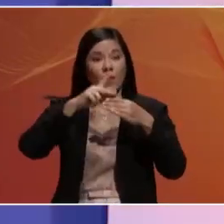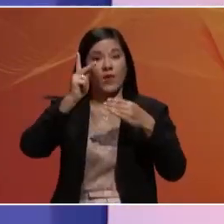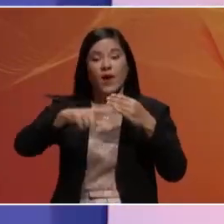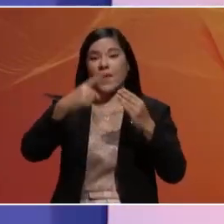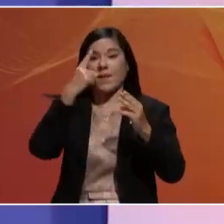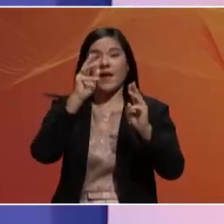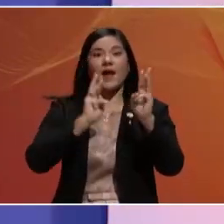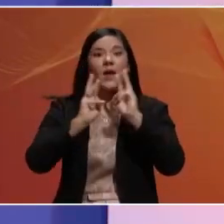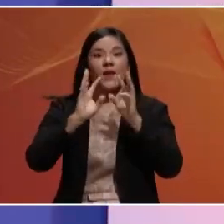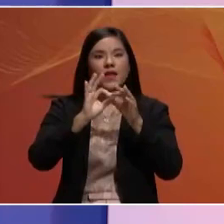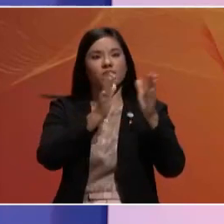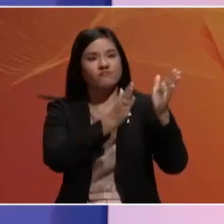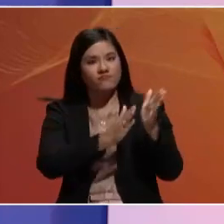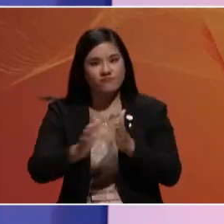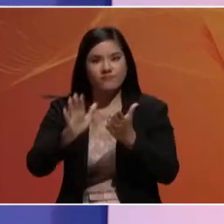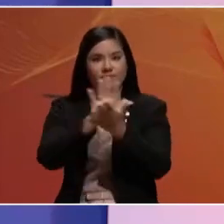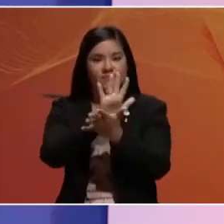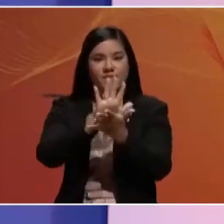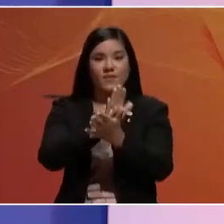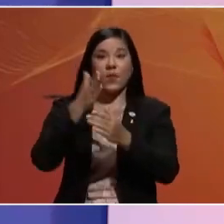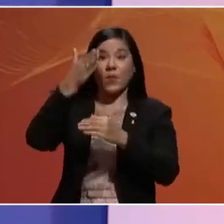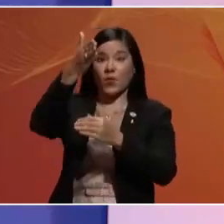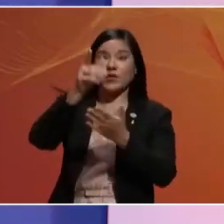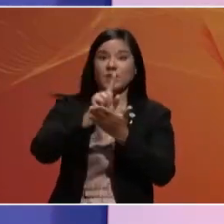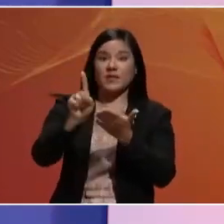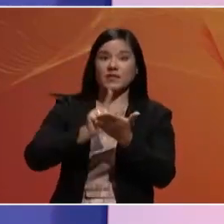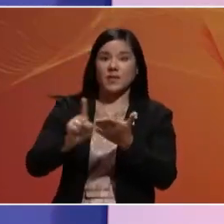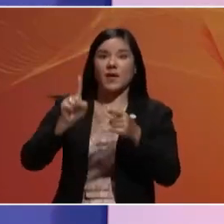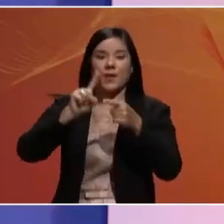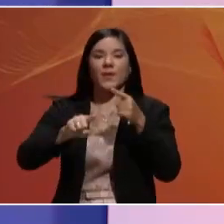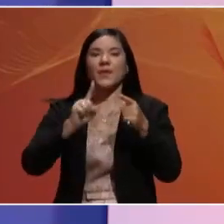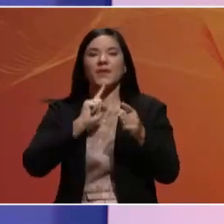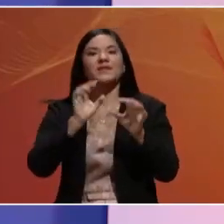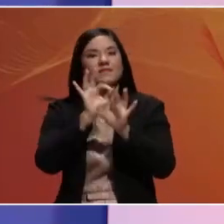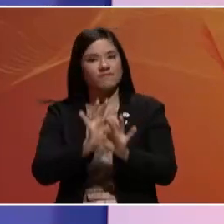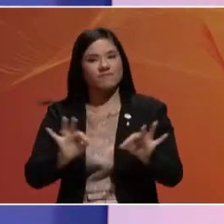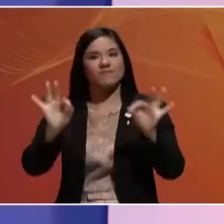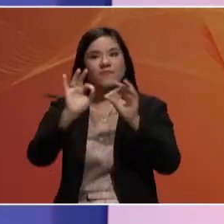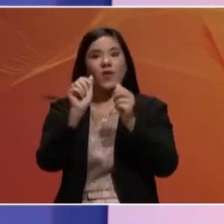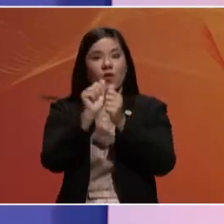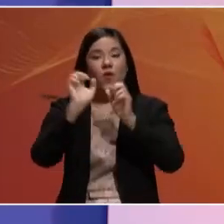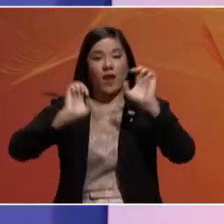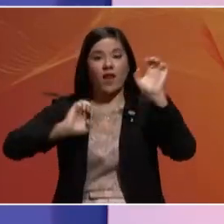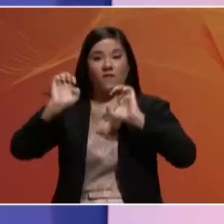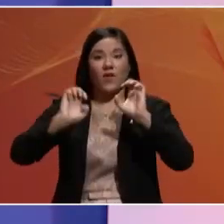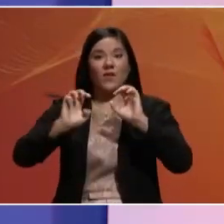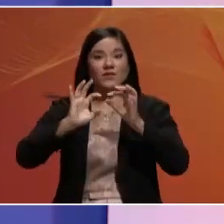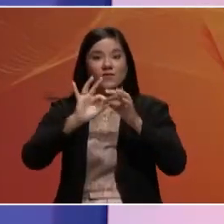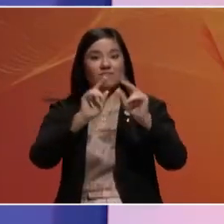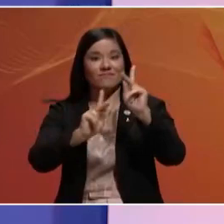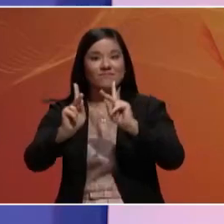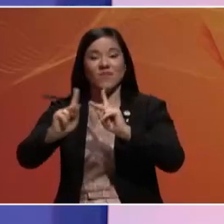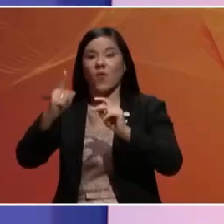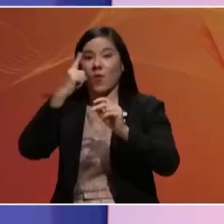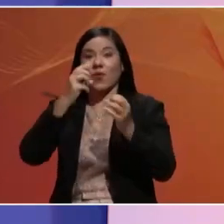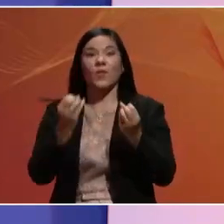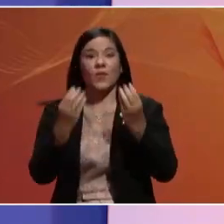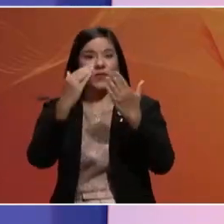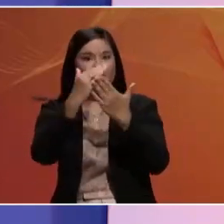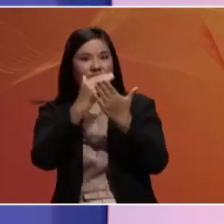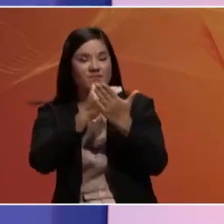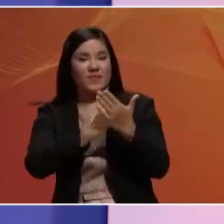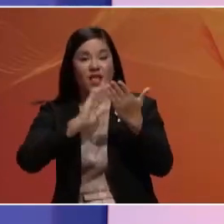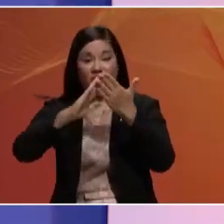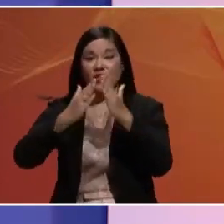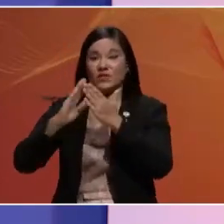sobre la simplificación de trámites en las próximas semanas, pero creo que eso va muy de la mano con la evaluación del desempeño, porque muchas de las quejas del